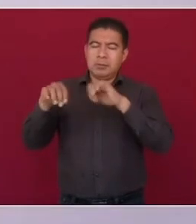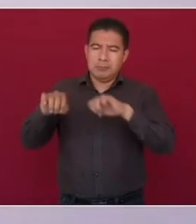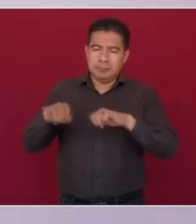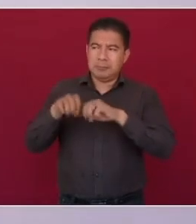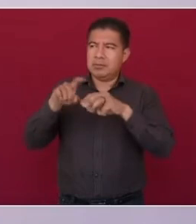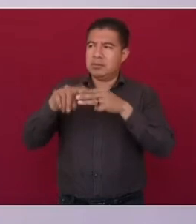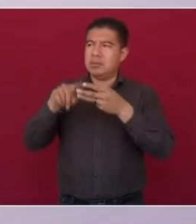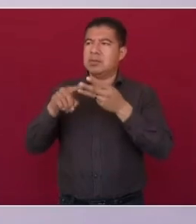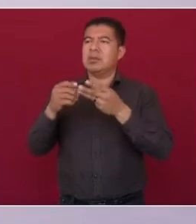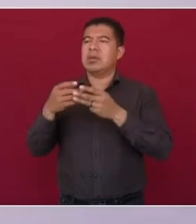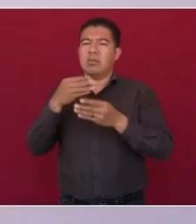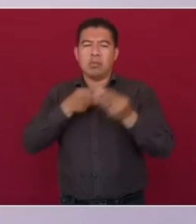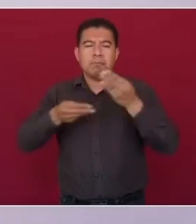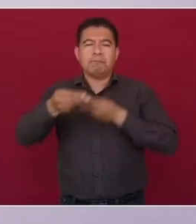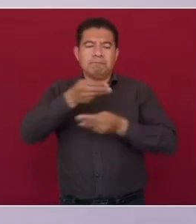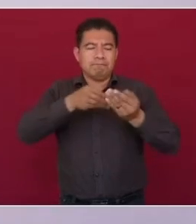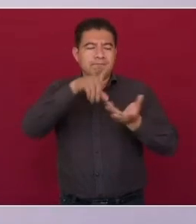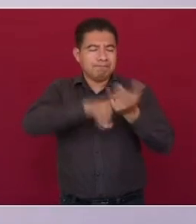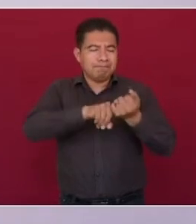interno,